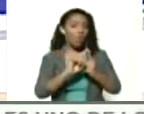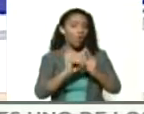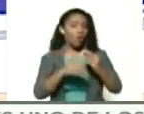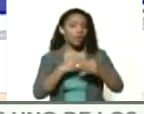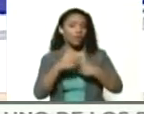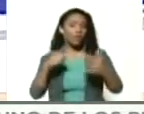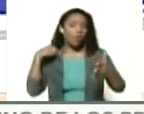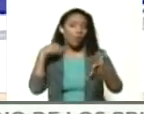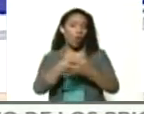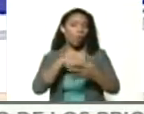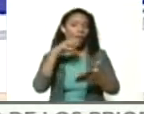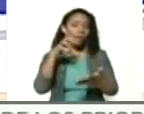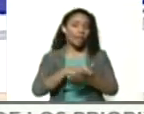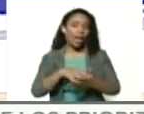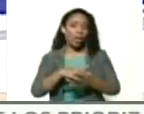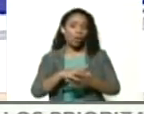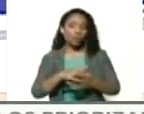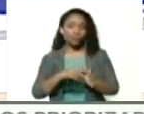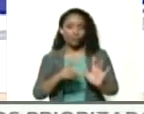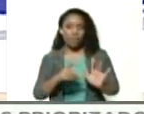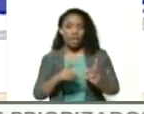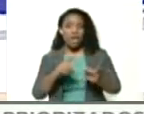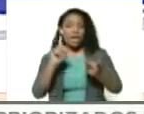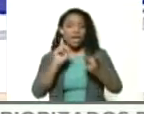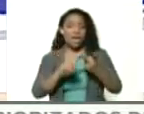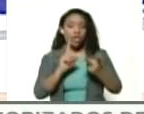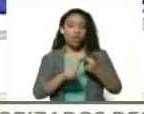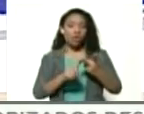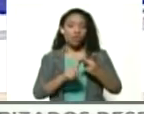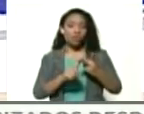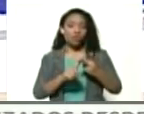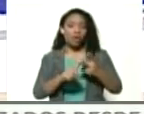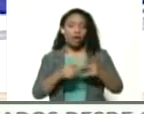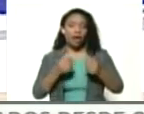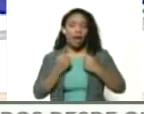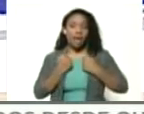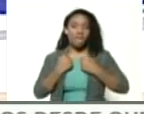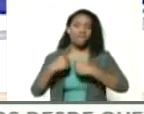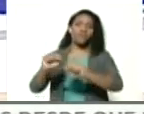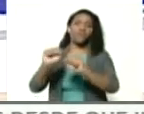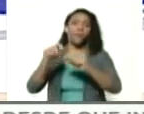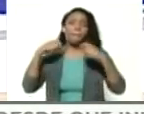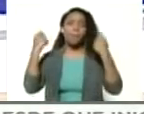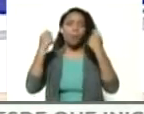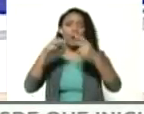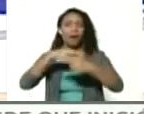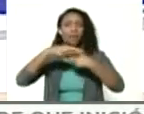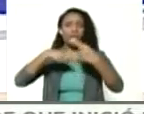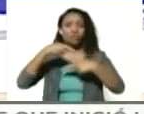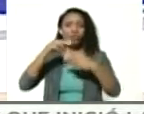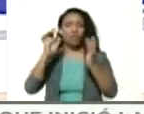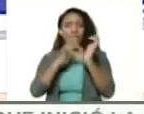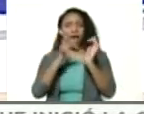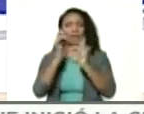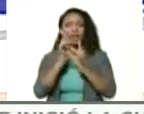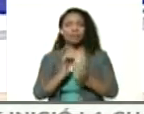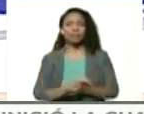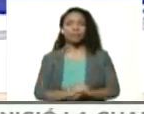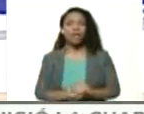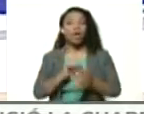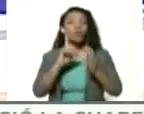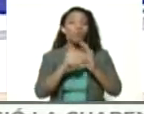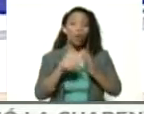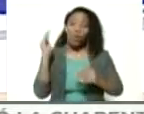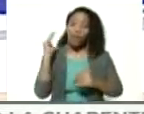de Estado como tal. Y dos, la contraofensiva popular y la revolución de abril. Luego viene